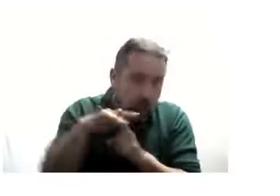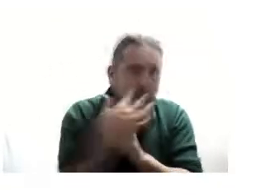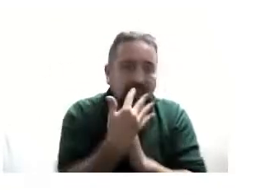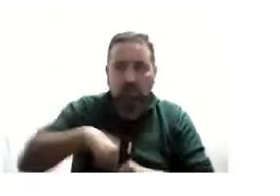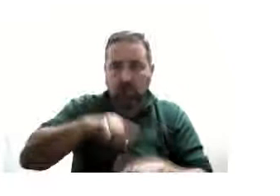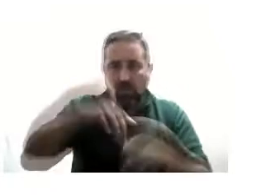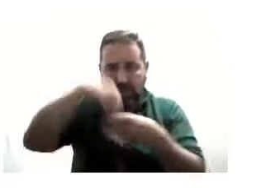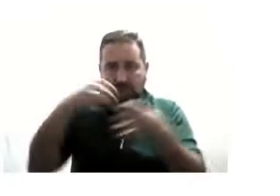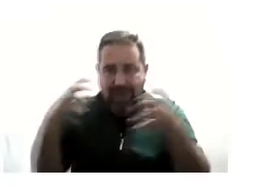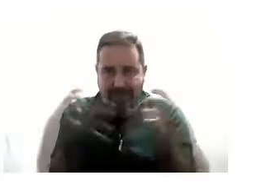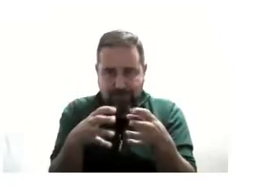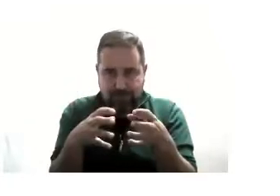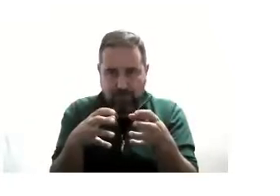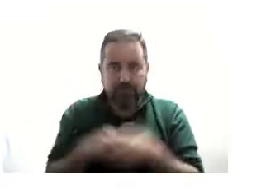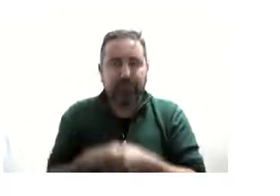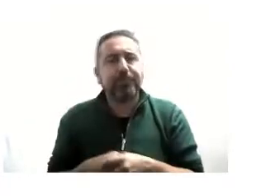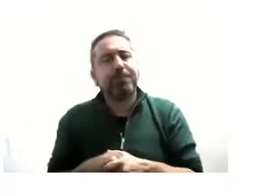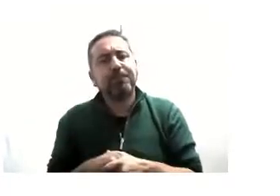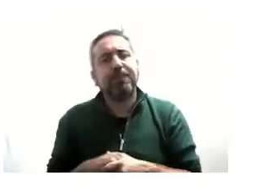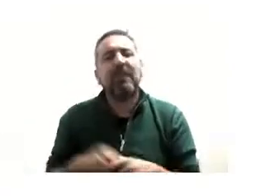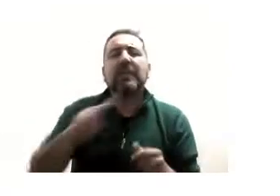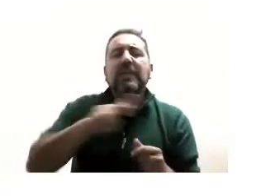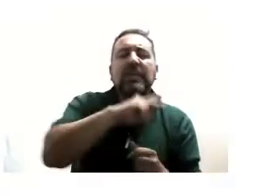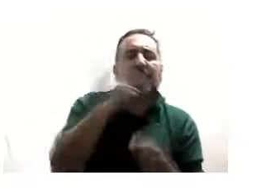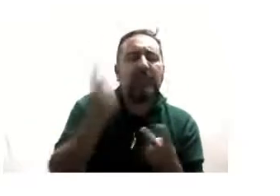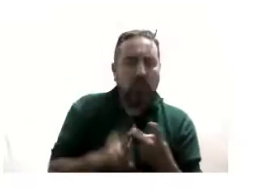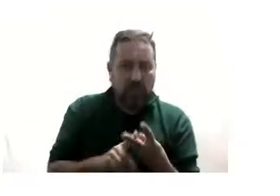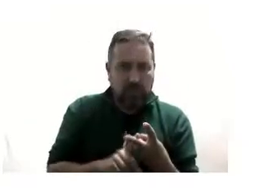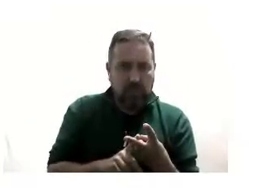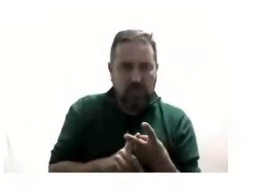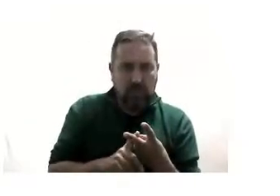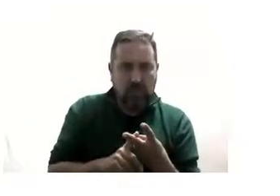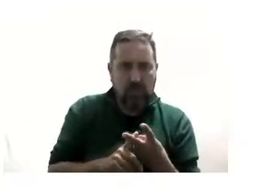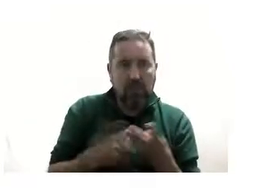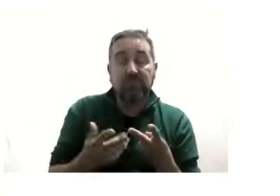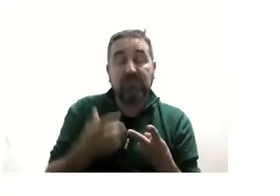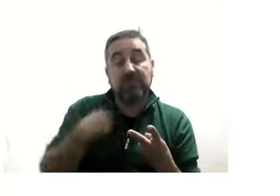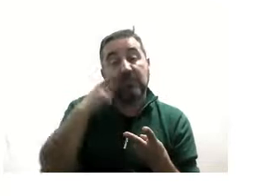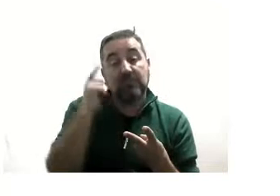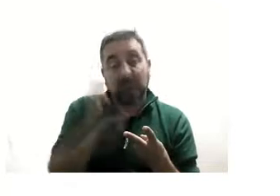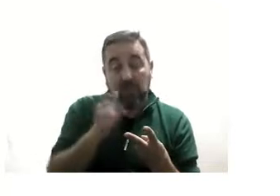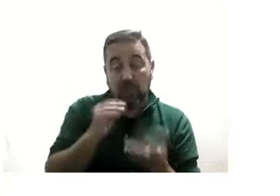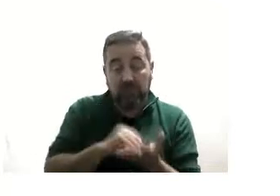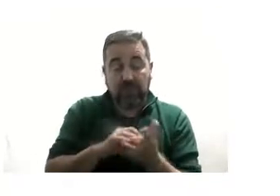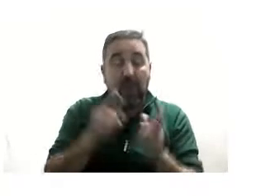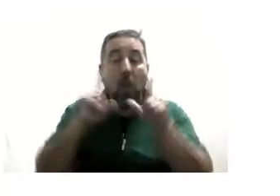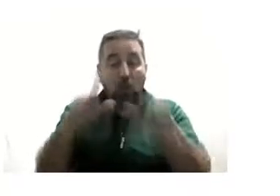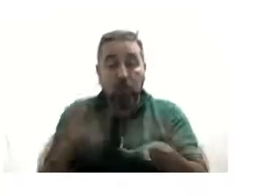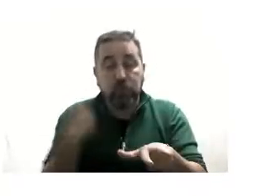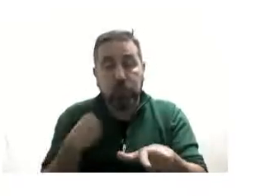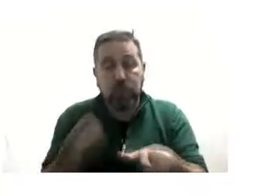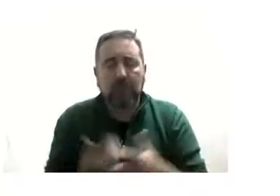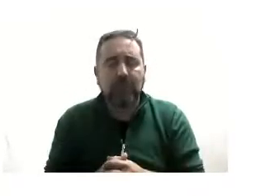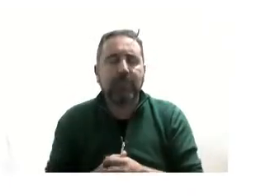equipo. La segunda pregunta, que es algo, yo creo que es súper frecuente en las consultas habitualmente, es si